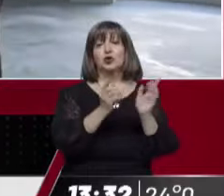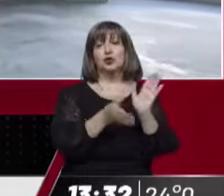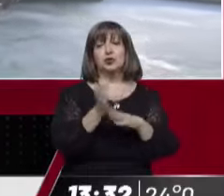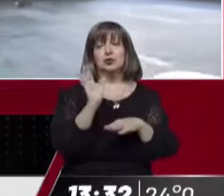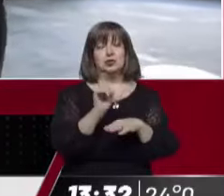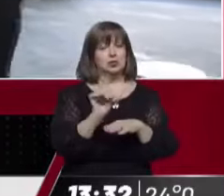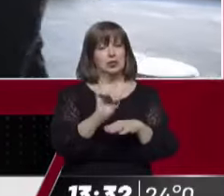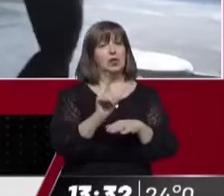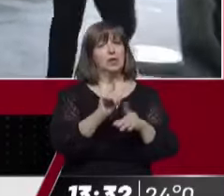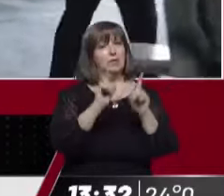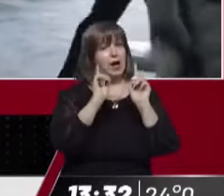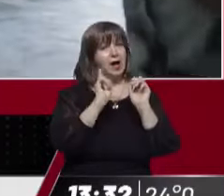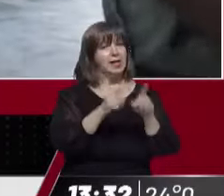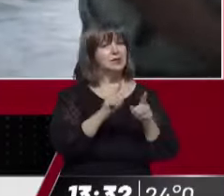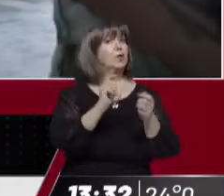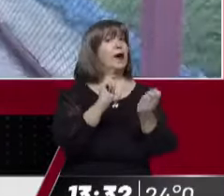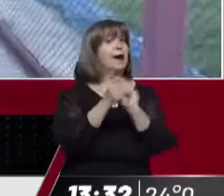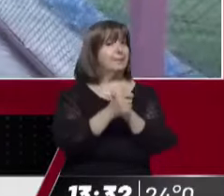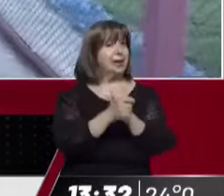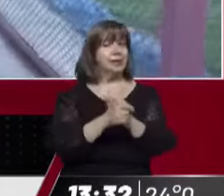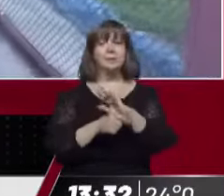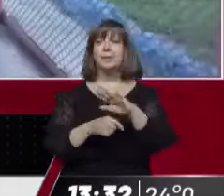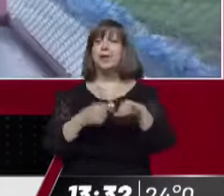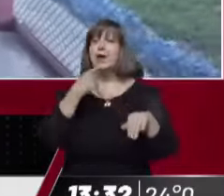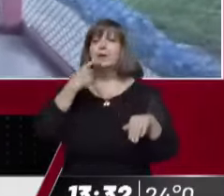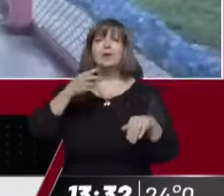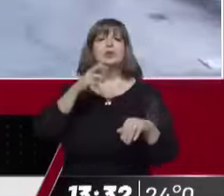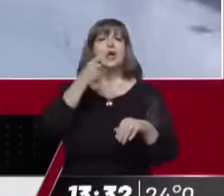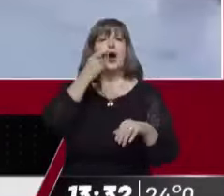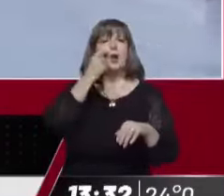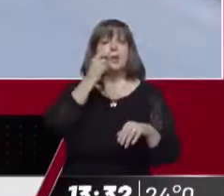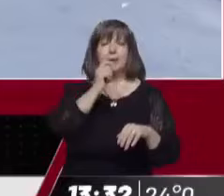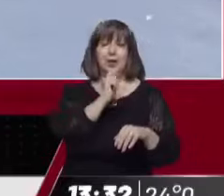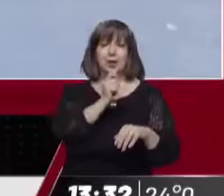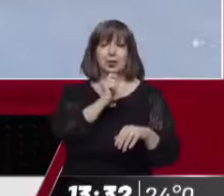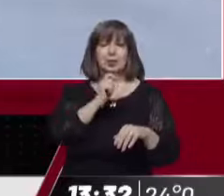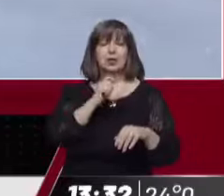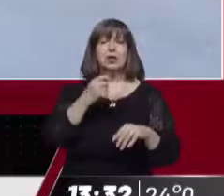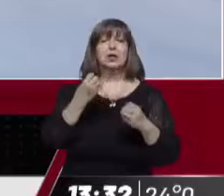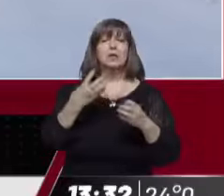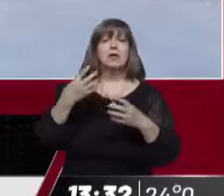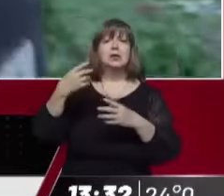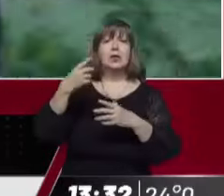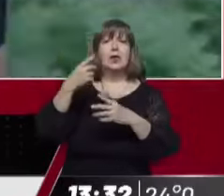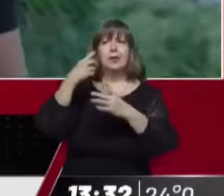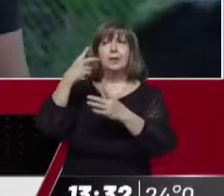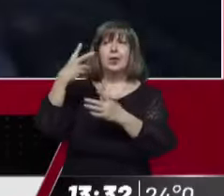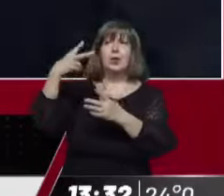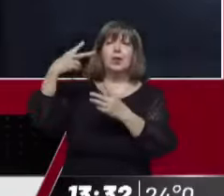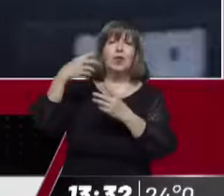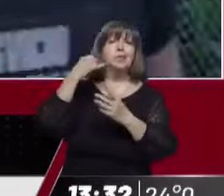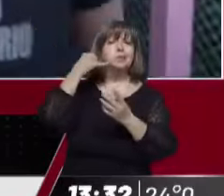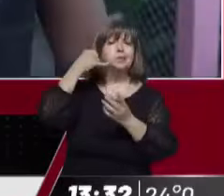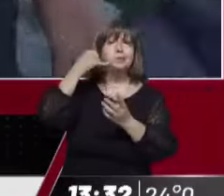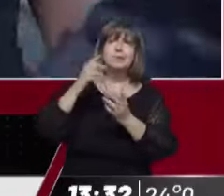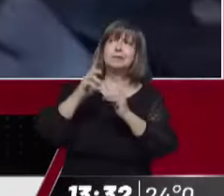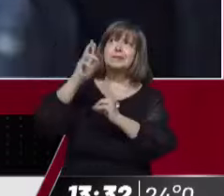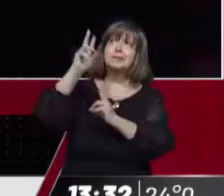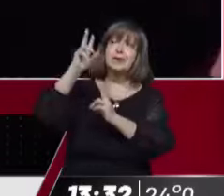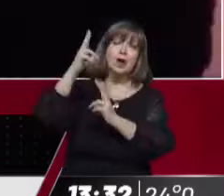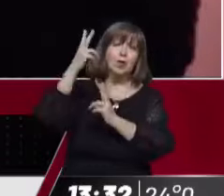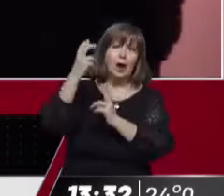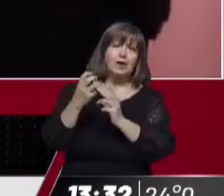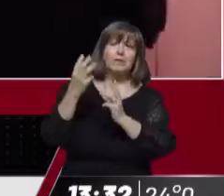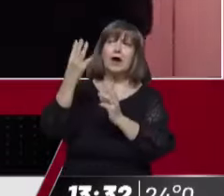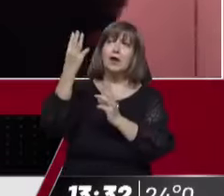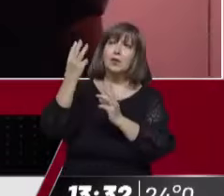nosotros firmamos un convenio con INVAP, está firmado a fecha 31 de enero, tenemos un expediente en el Ministerio. Ellos han